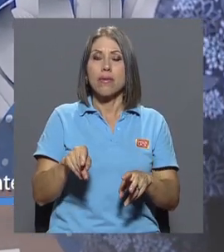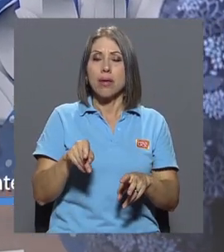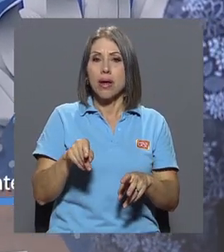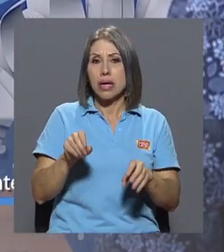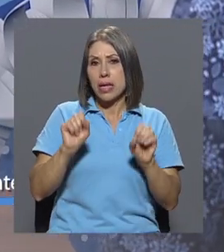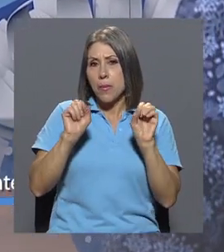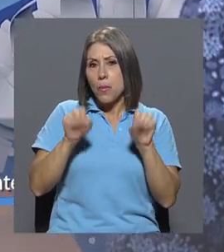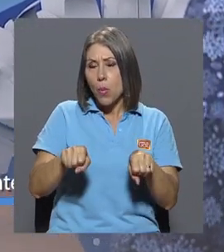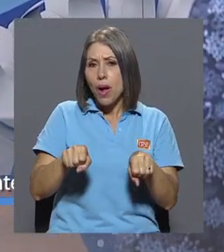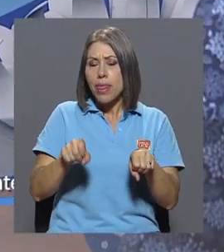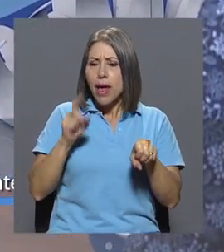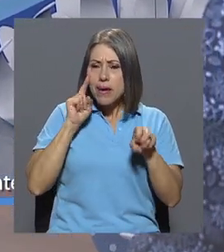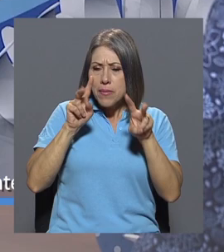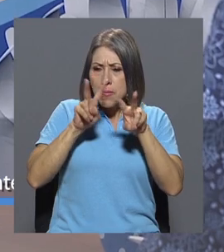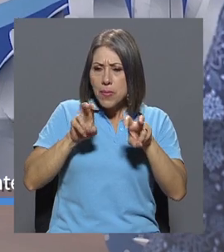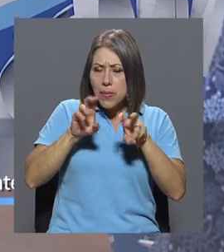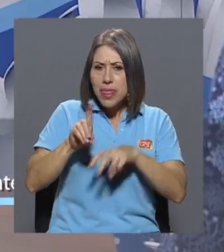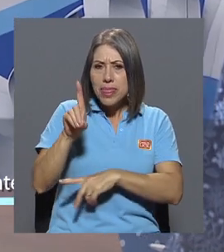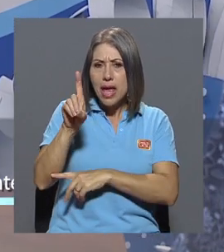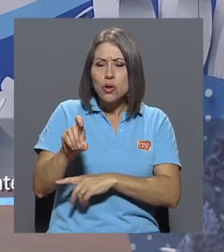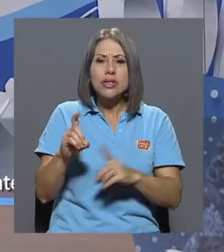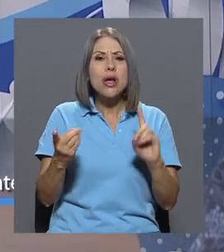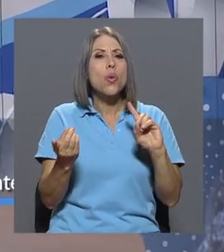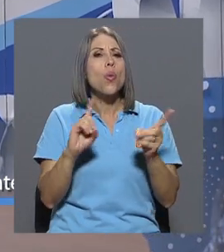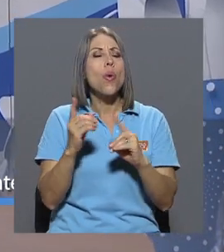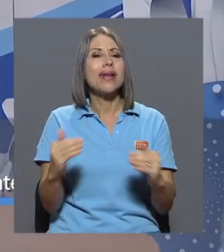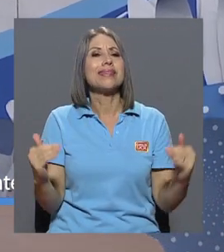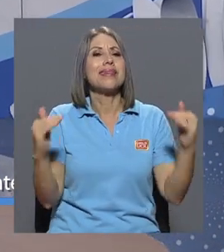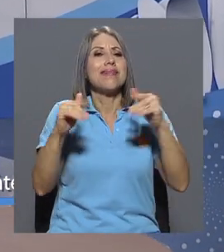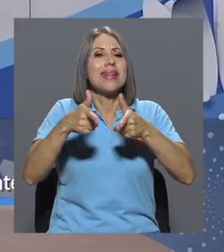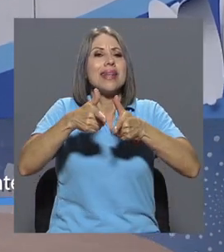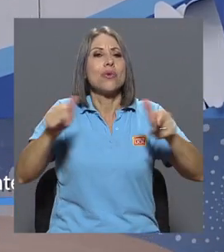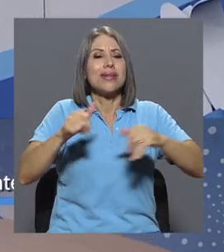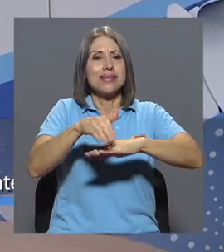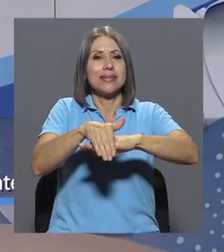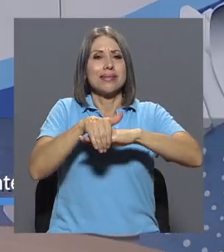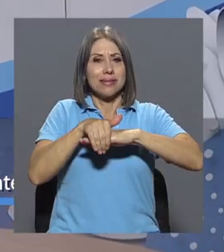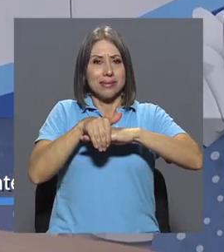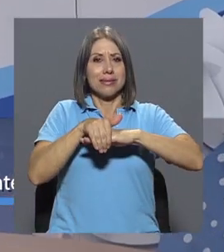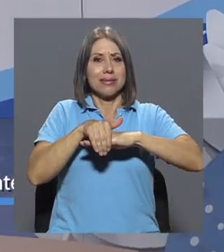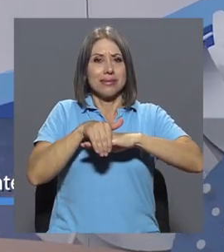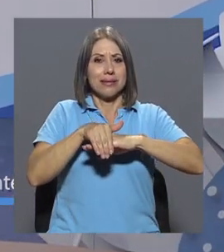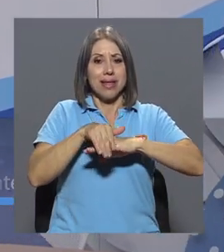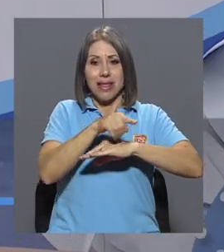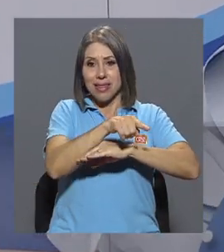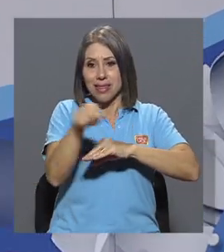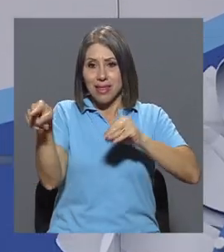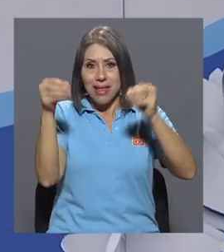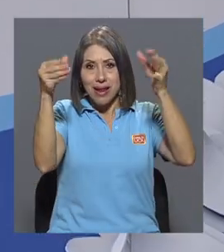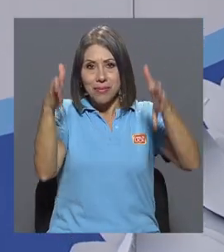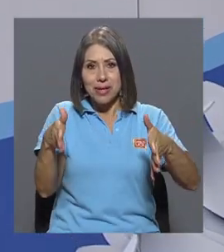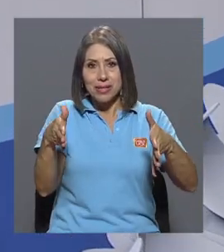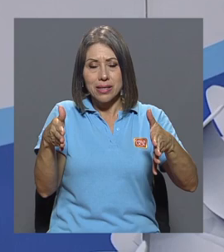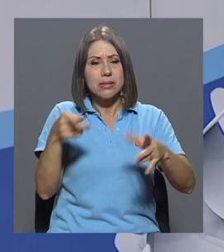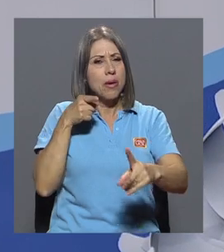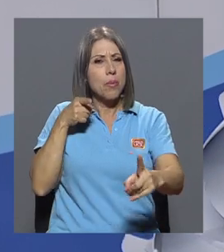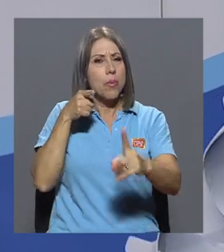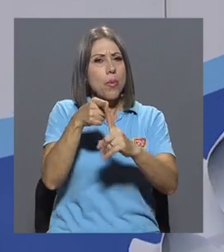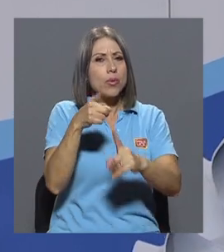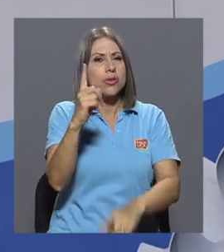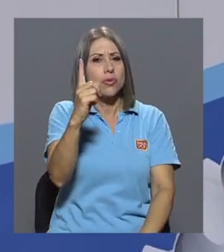diagnosticar el nivel de inglés el nivel lingüístico de las maestras con un propósito del hecho es que